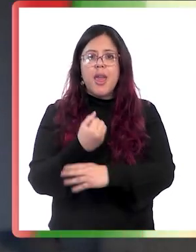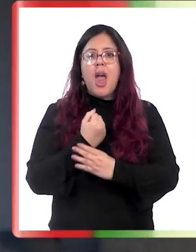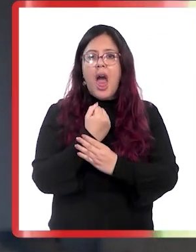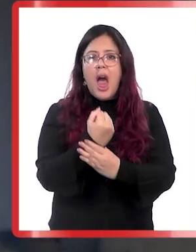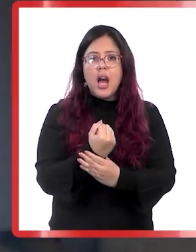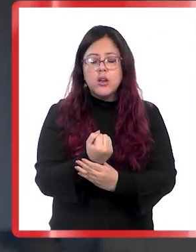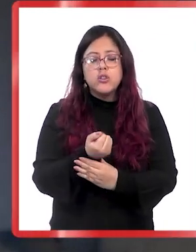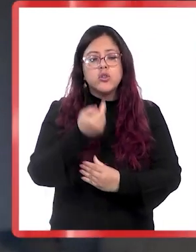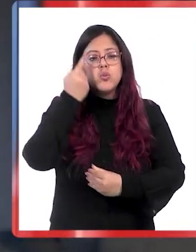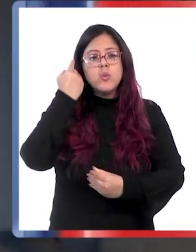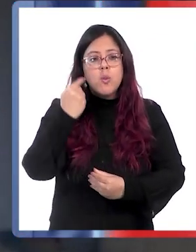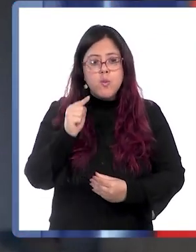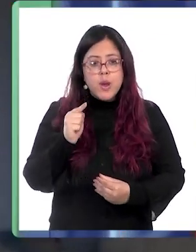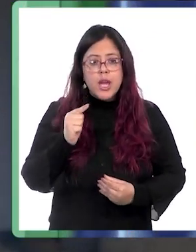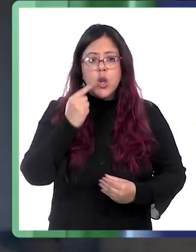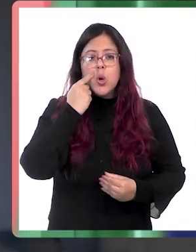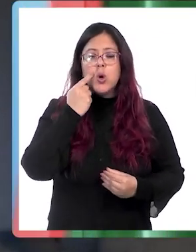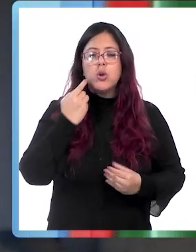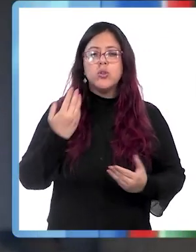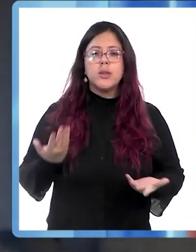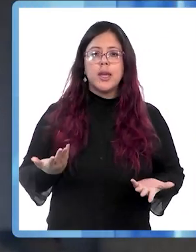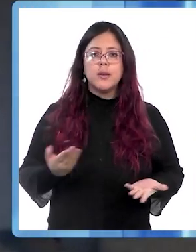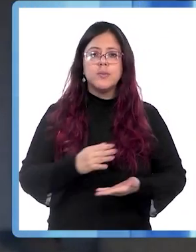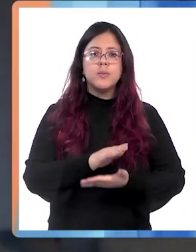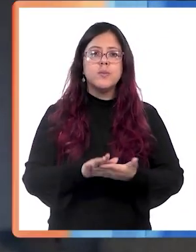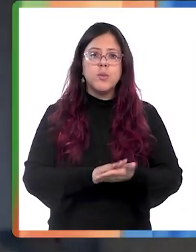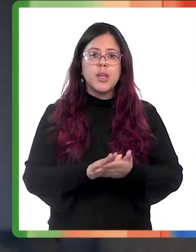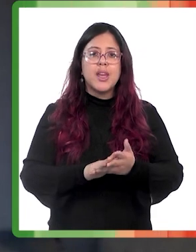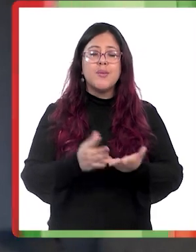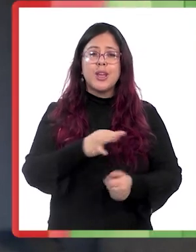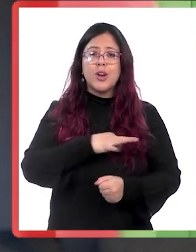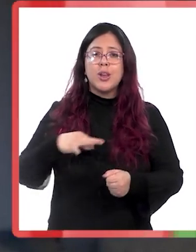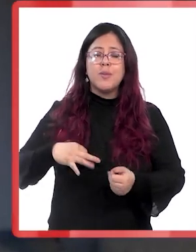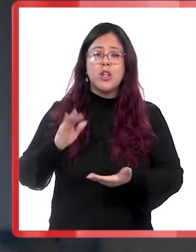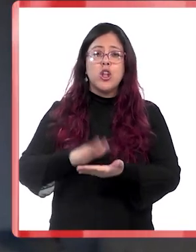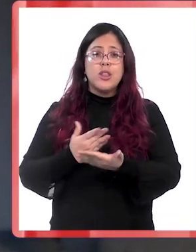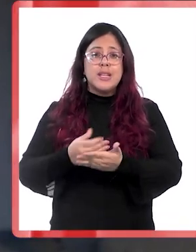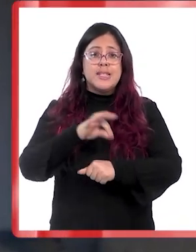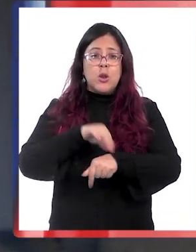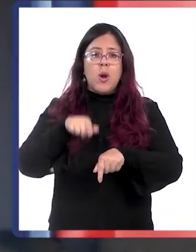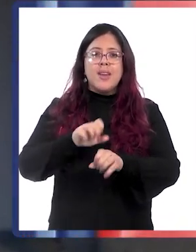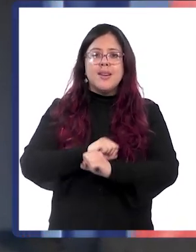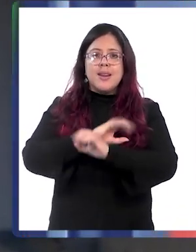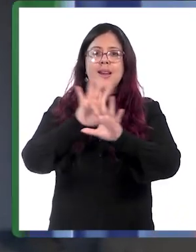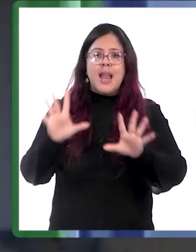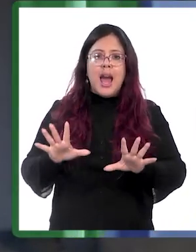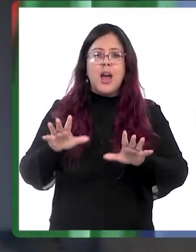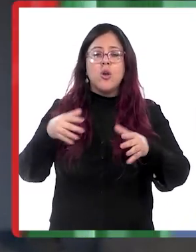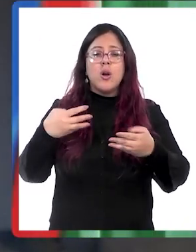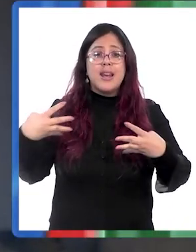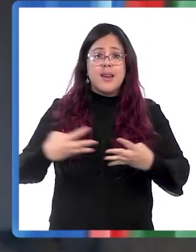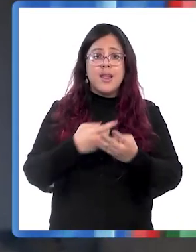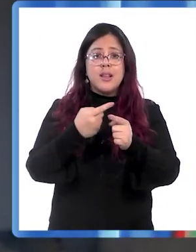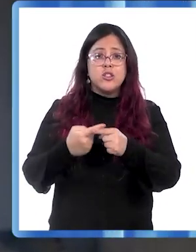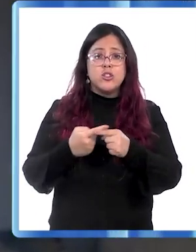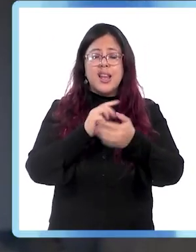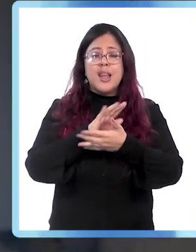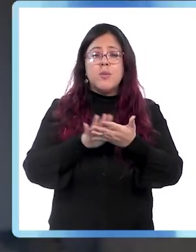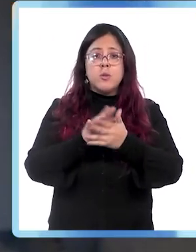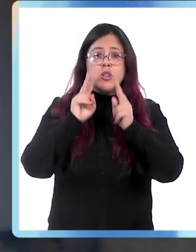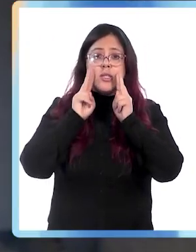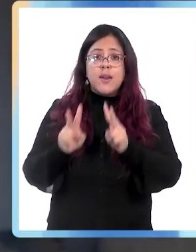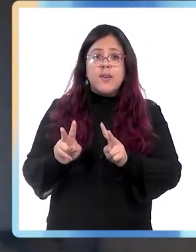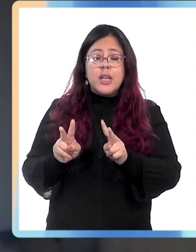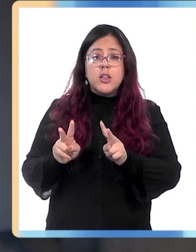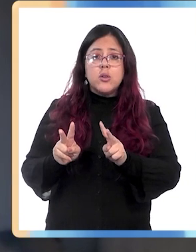Pero, como te decía, por ejemplo, bueno, el Ministerio de Salud, yo tengo claro que ahora en redes sociales, por ejemplo, sí se ha visto,